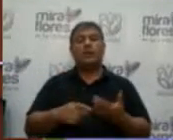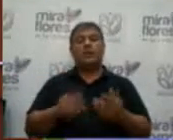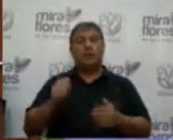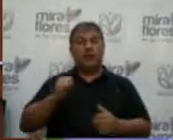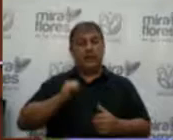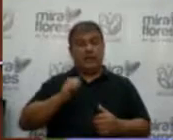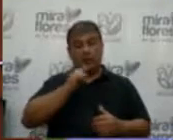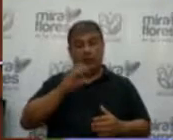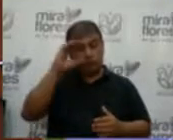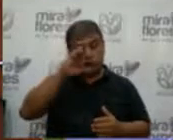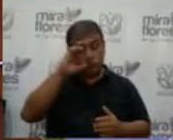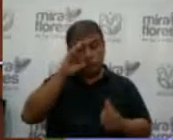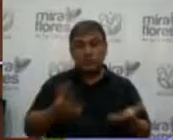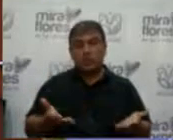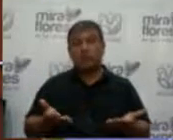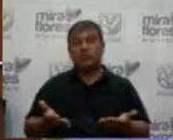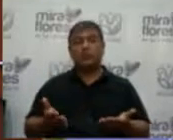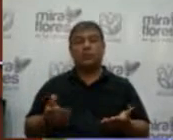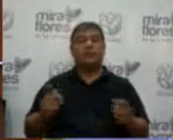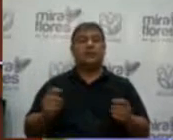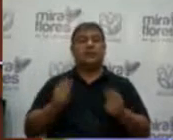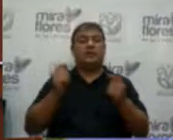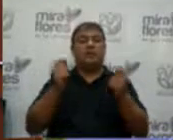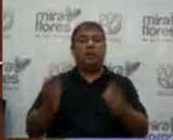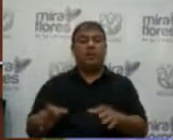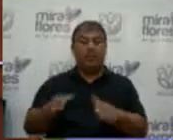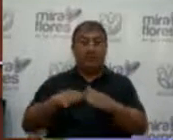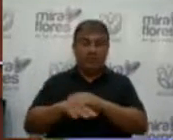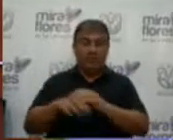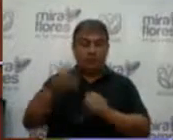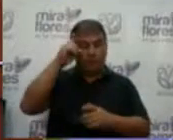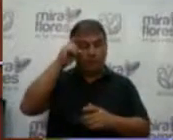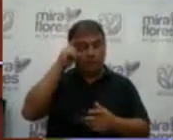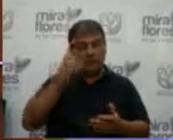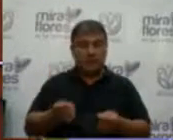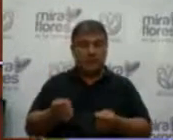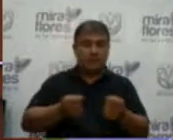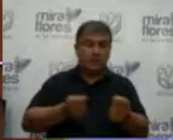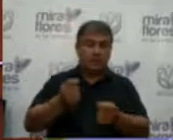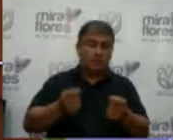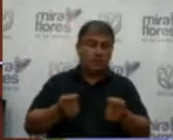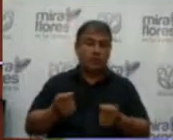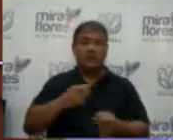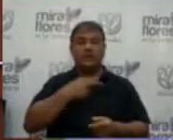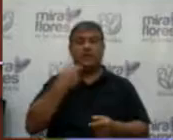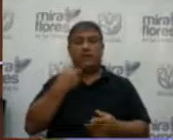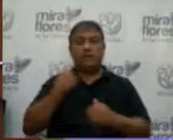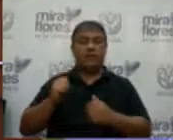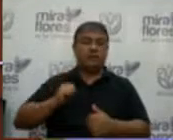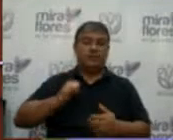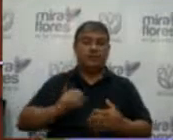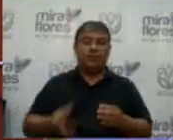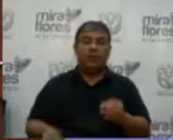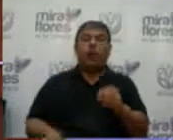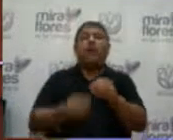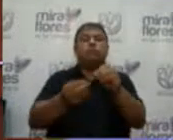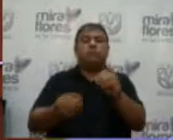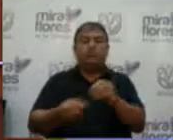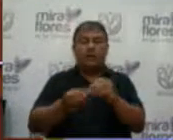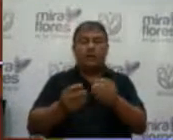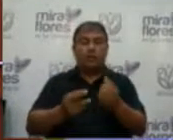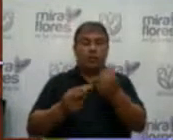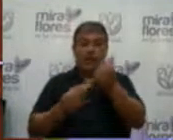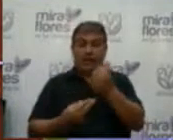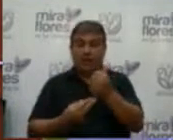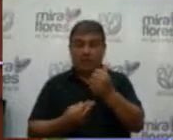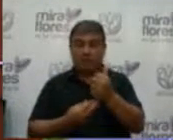lo que estamos buscando y celebramos dentro de la política de gestión de riesgos de la municipalidad que hayamos sumado a los